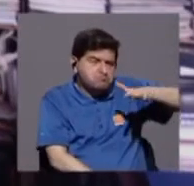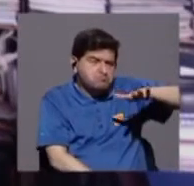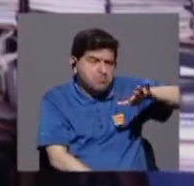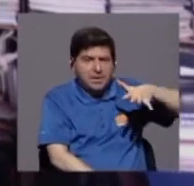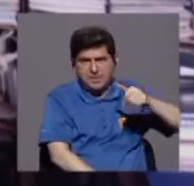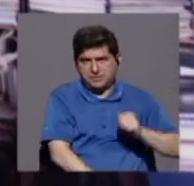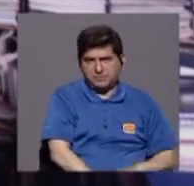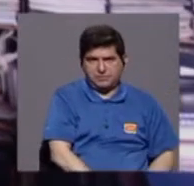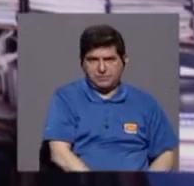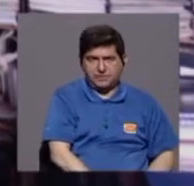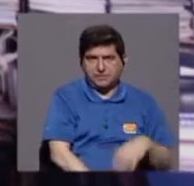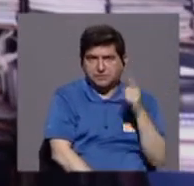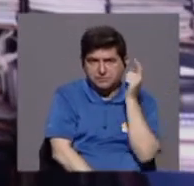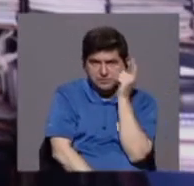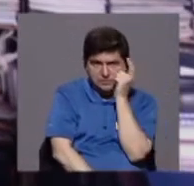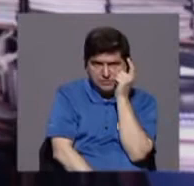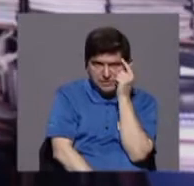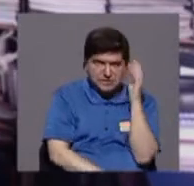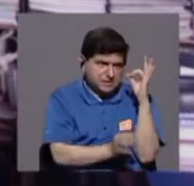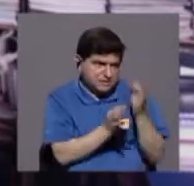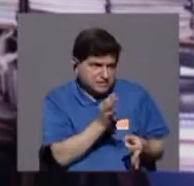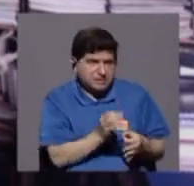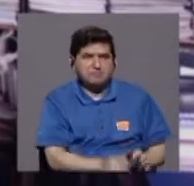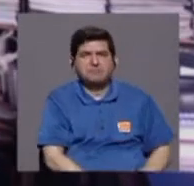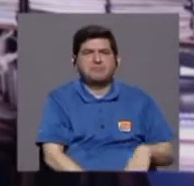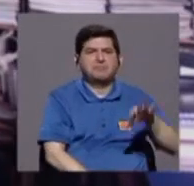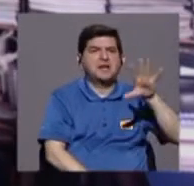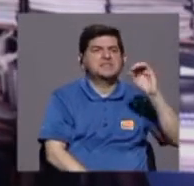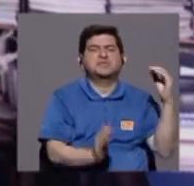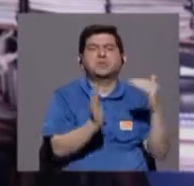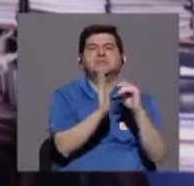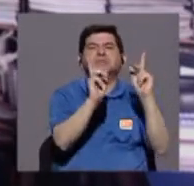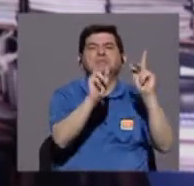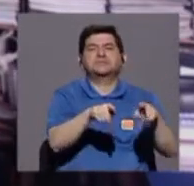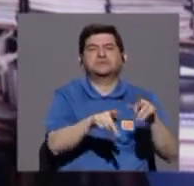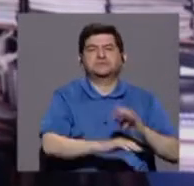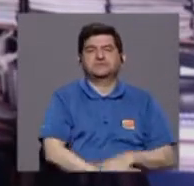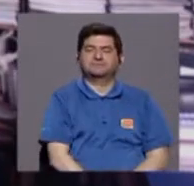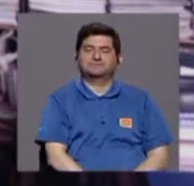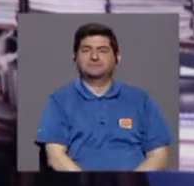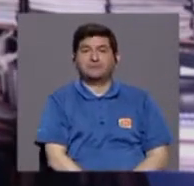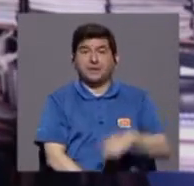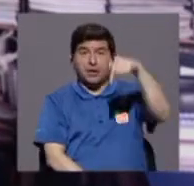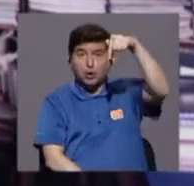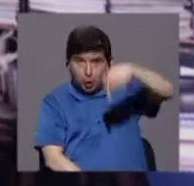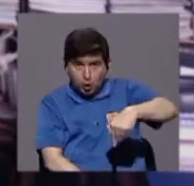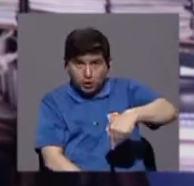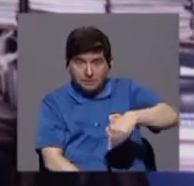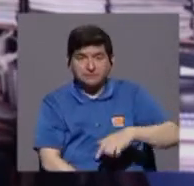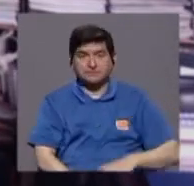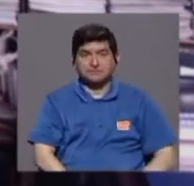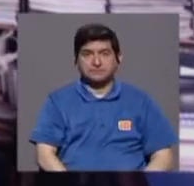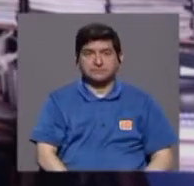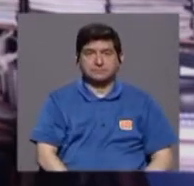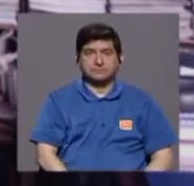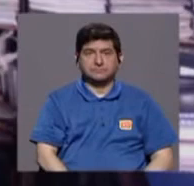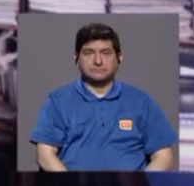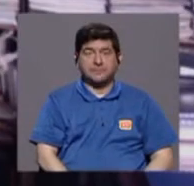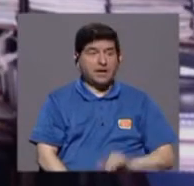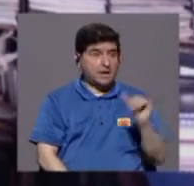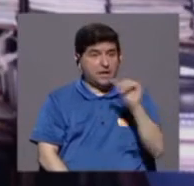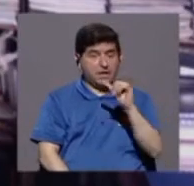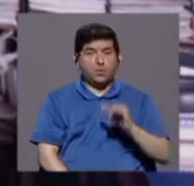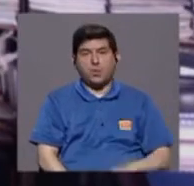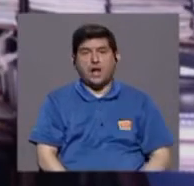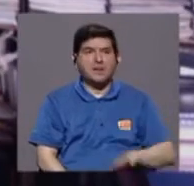para hacerlo de simple, 50.000 habitantes. Y hoy día, para también